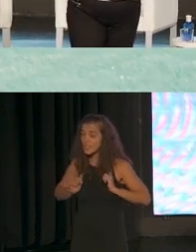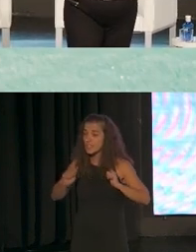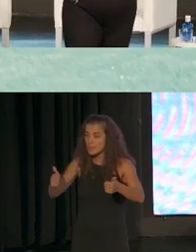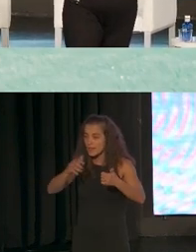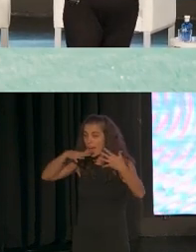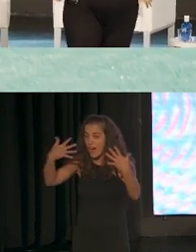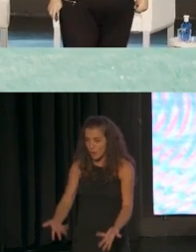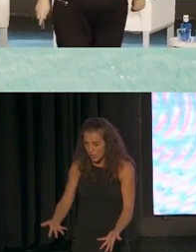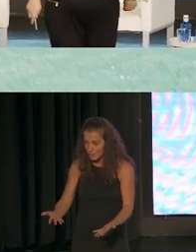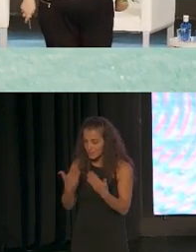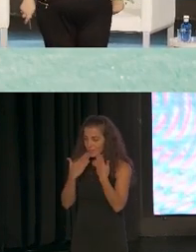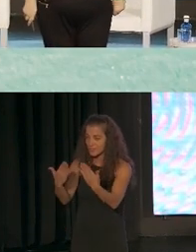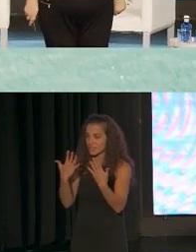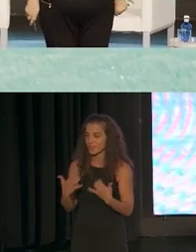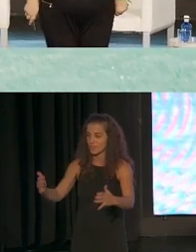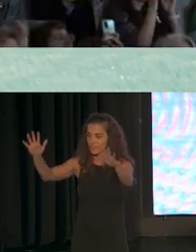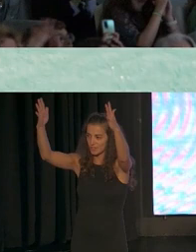ahora muchas